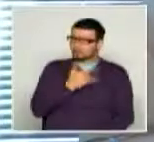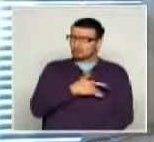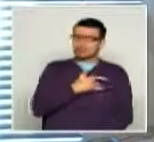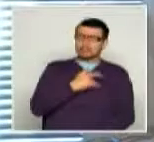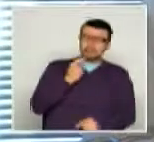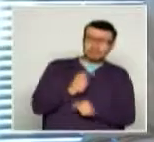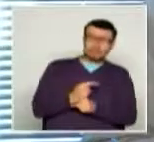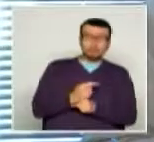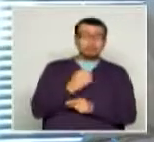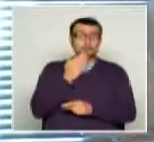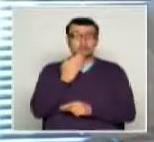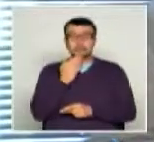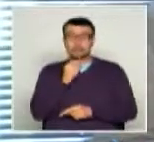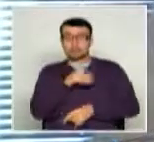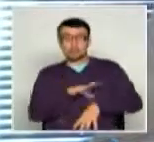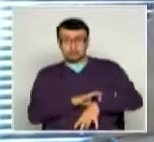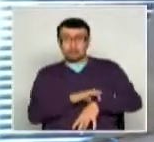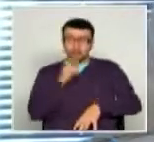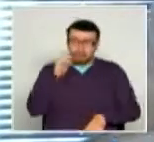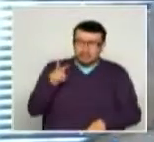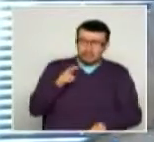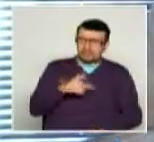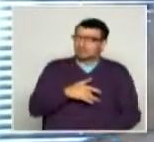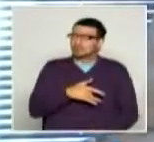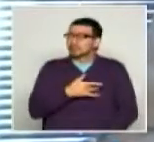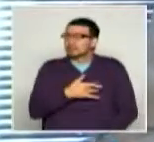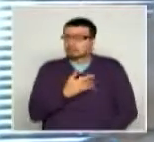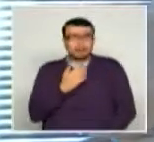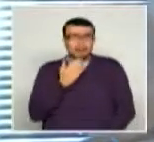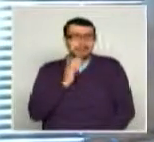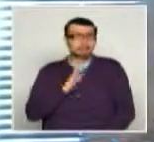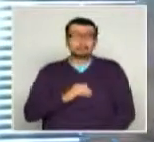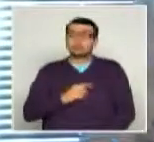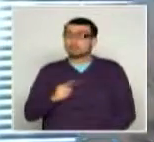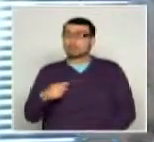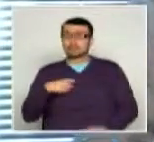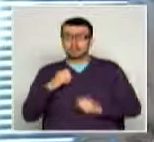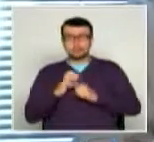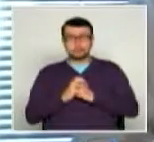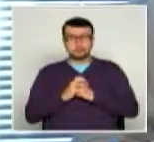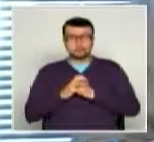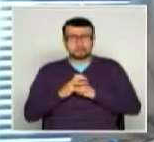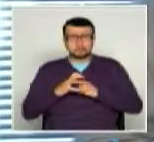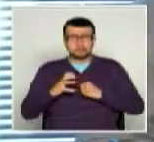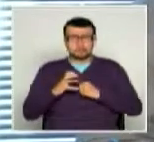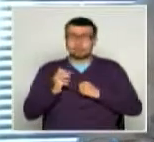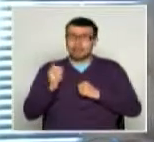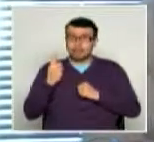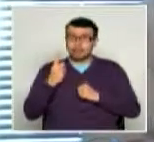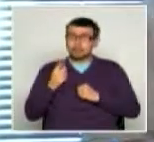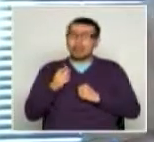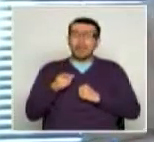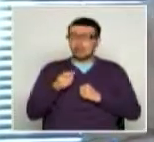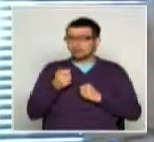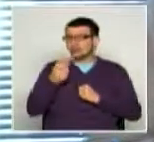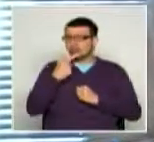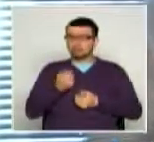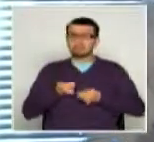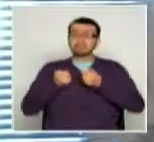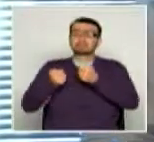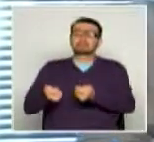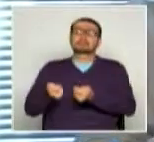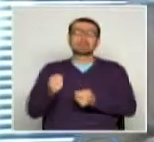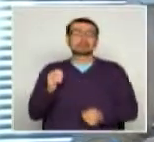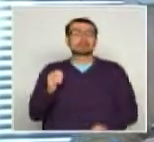el médico ve el síntoma de ese paciente, un paciente con una artritis reumatoidea, y le mandan este tipo de corticoides, entonces el